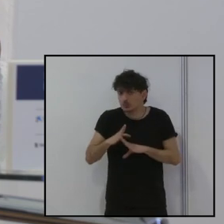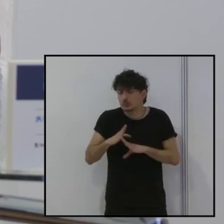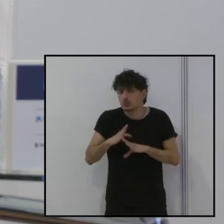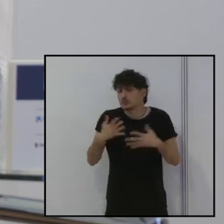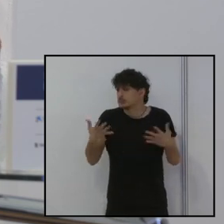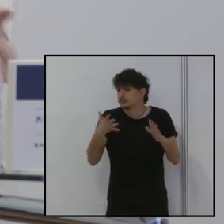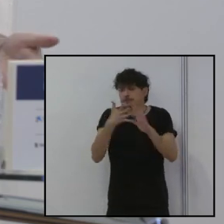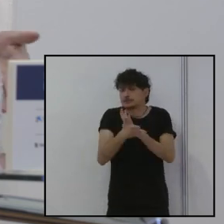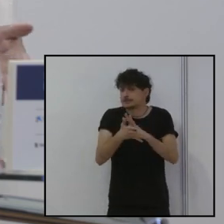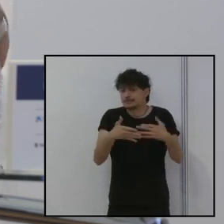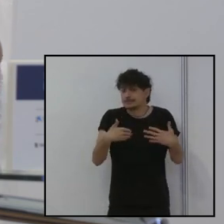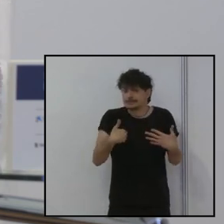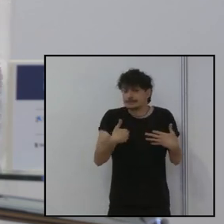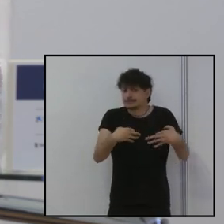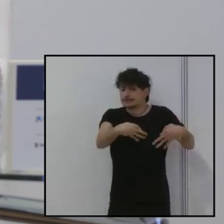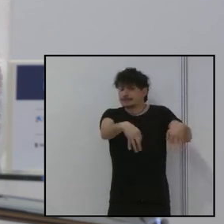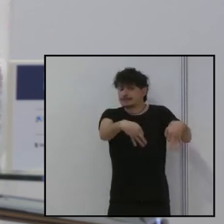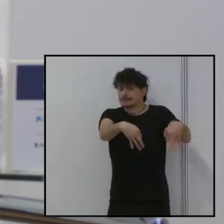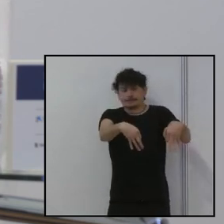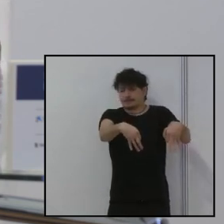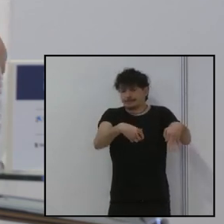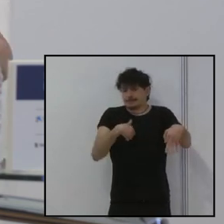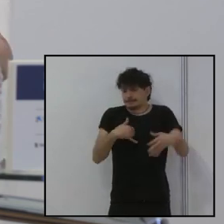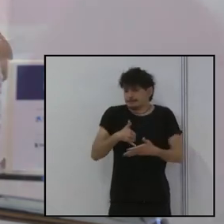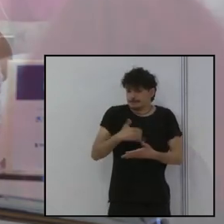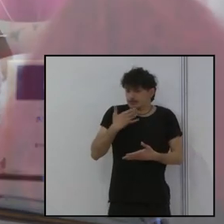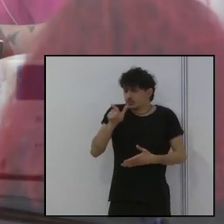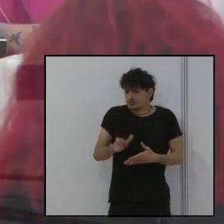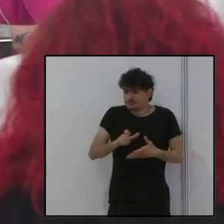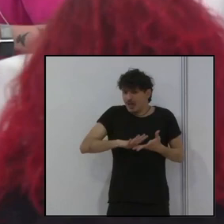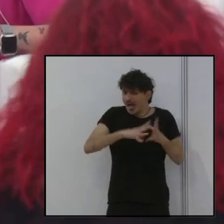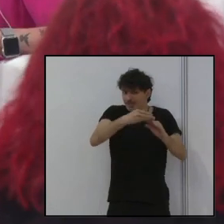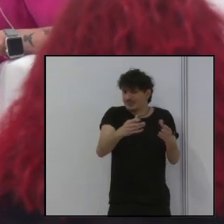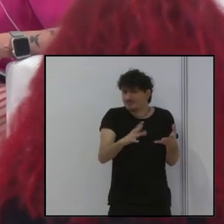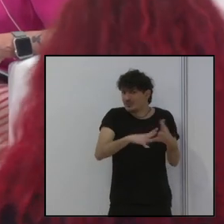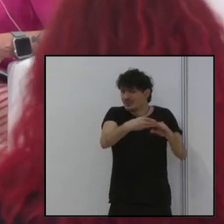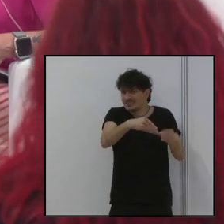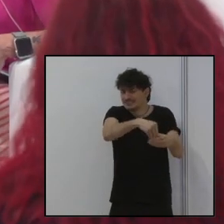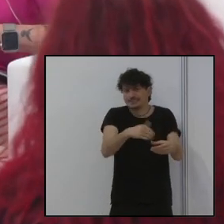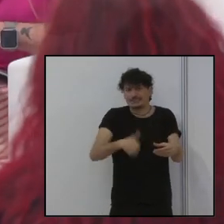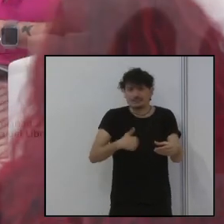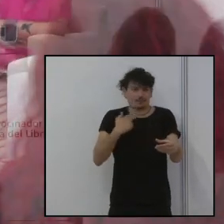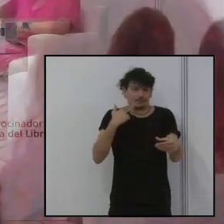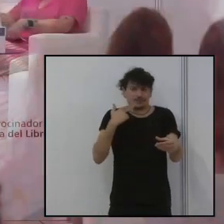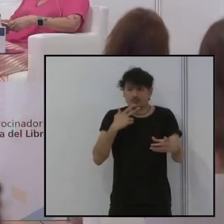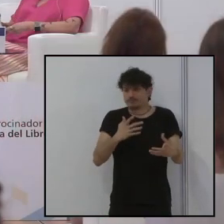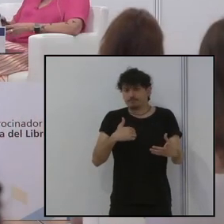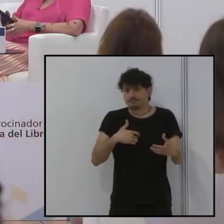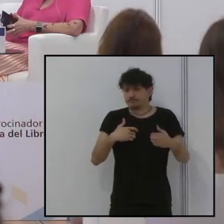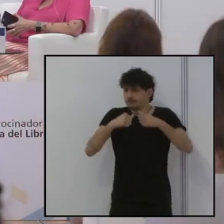de normalidad sea todavía más frágil. Por eso, en cuanto que hay alguien que no se adapta a eso, pues yo creo que tenemos miedo de caer por ahí.